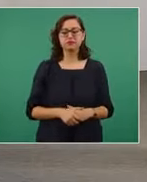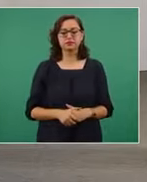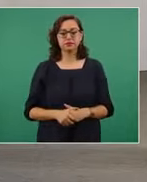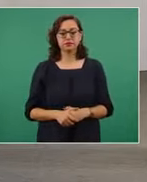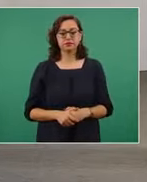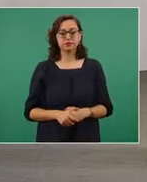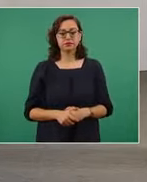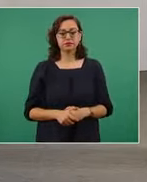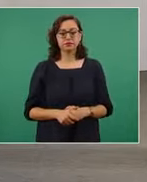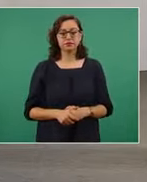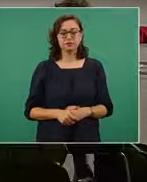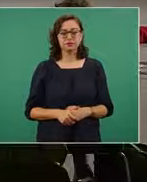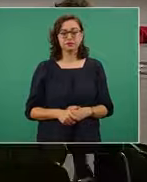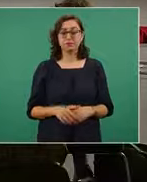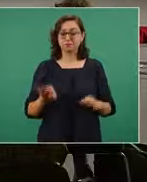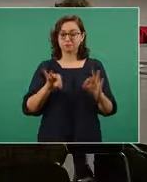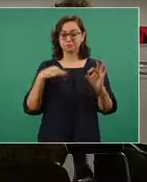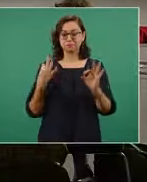todos.